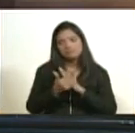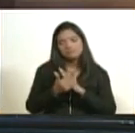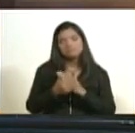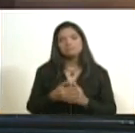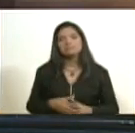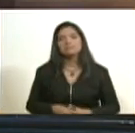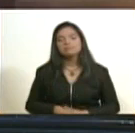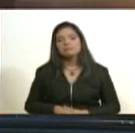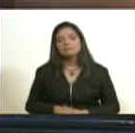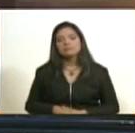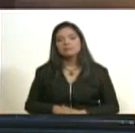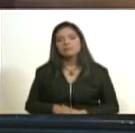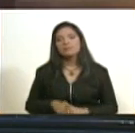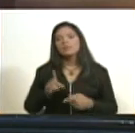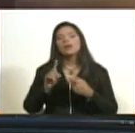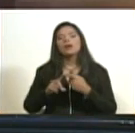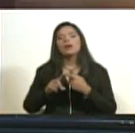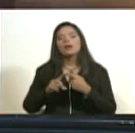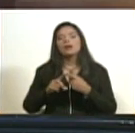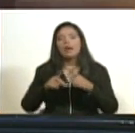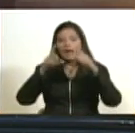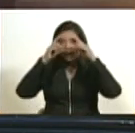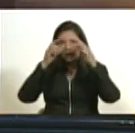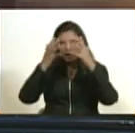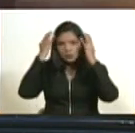Estuvieron Henry Ramos Alup,